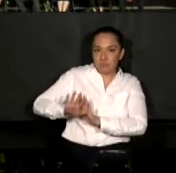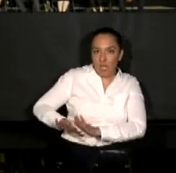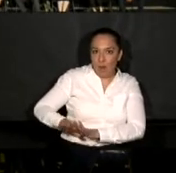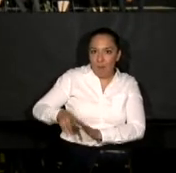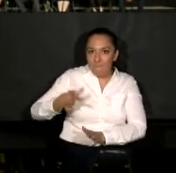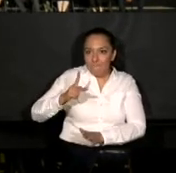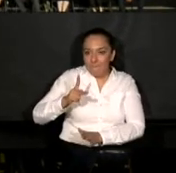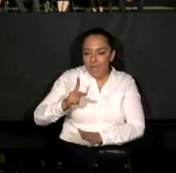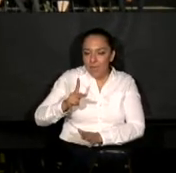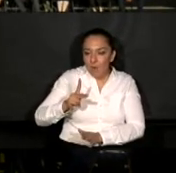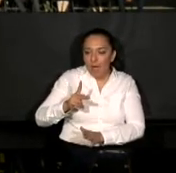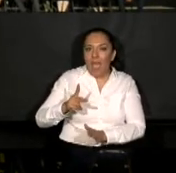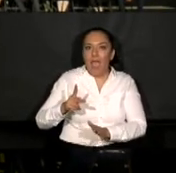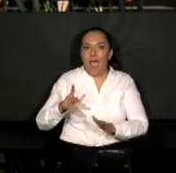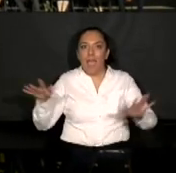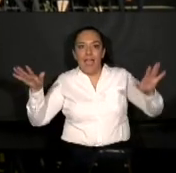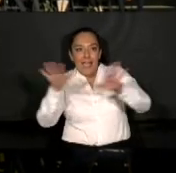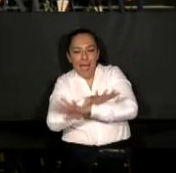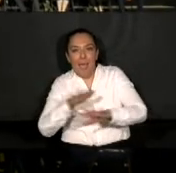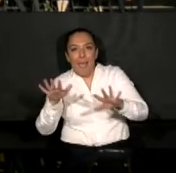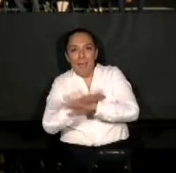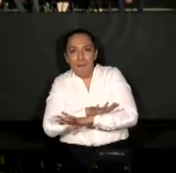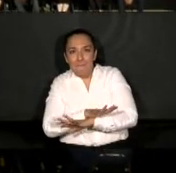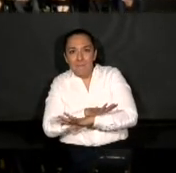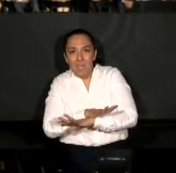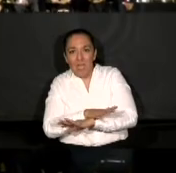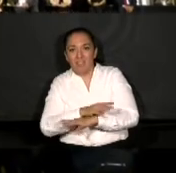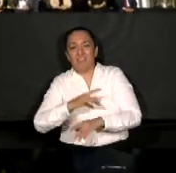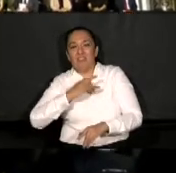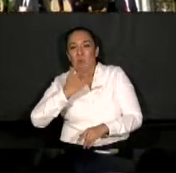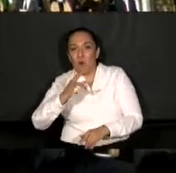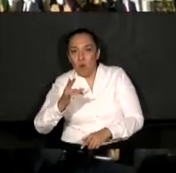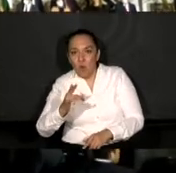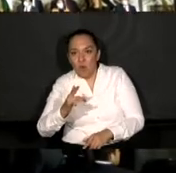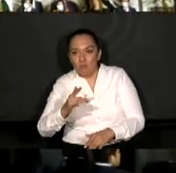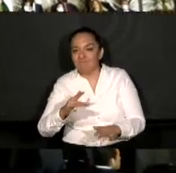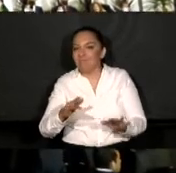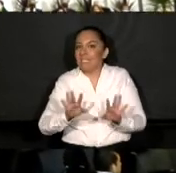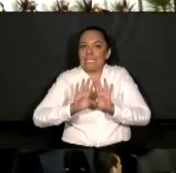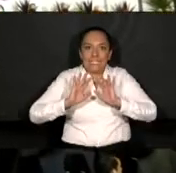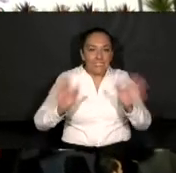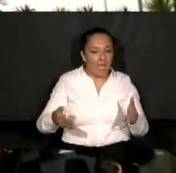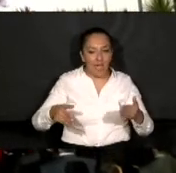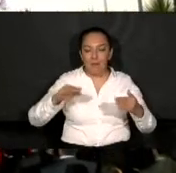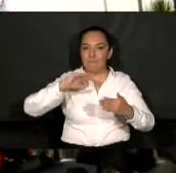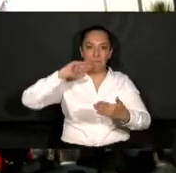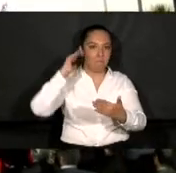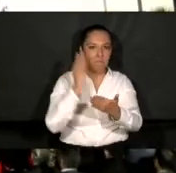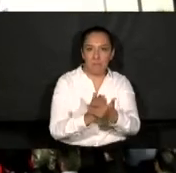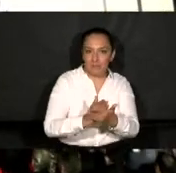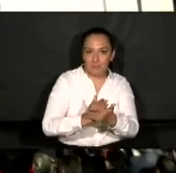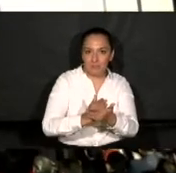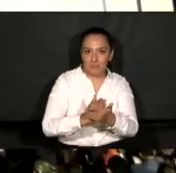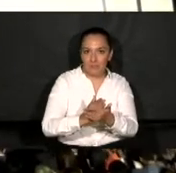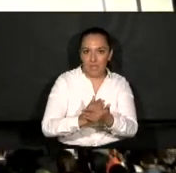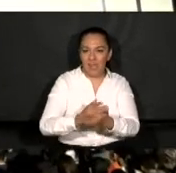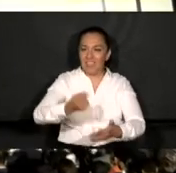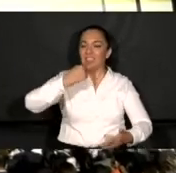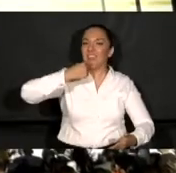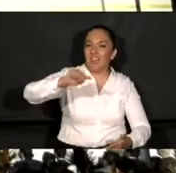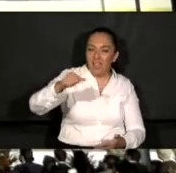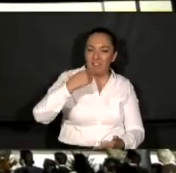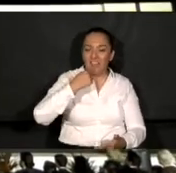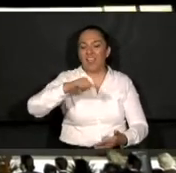pueden convertir en calvario. Eso es lo que debemos evitar. Ese reclamo permanente